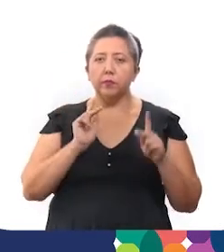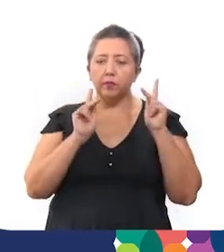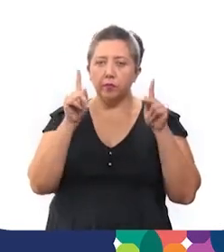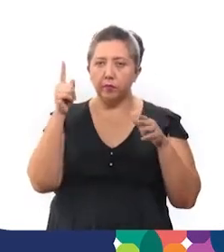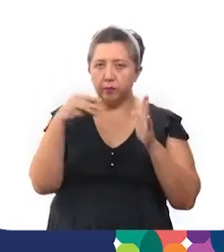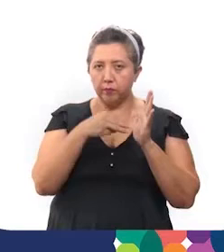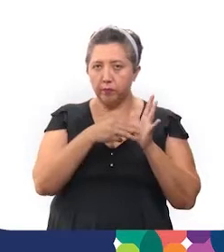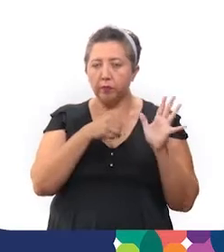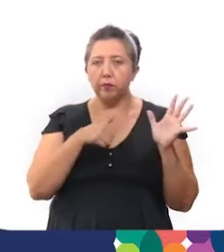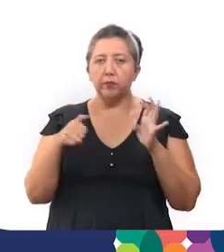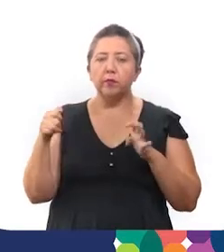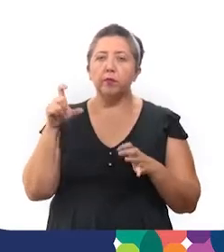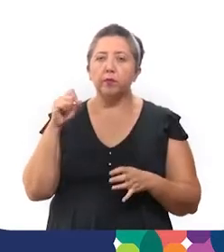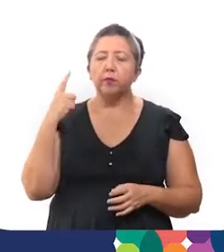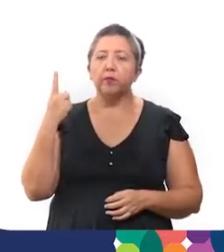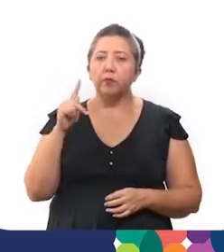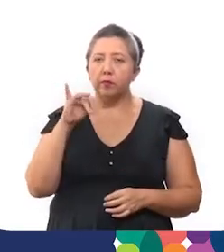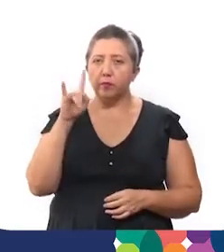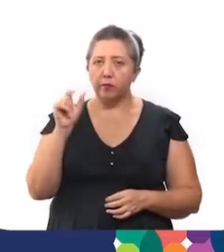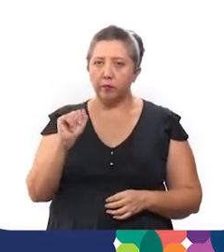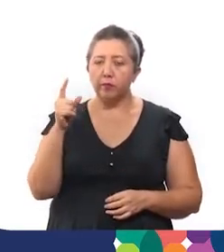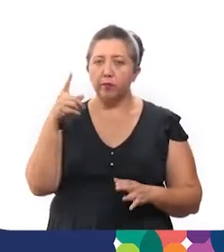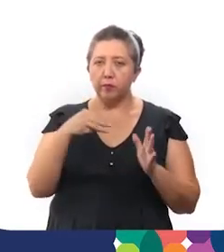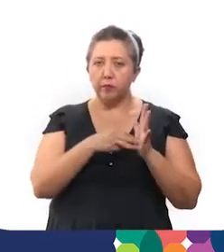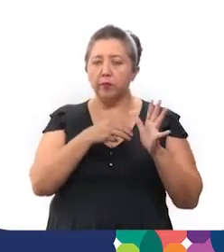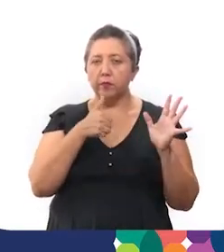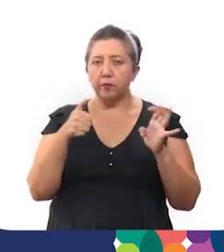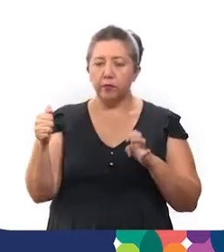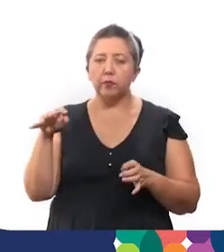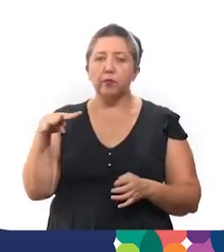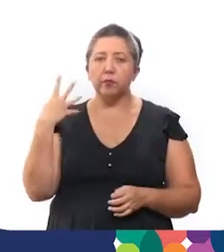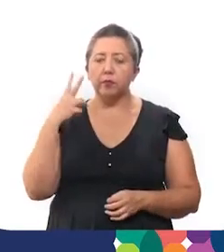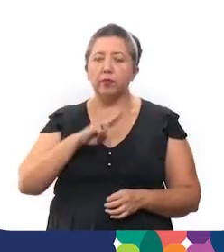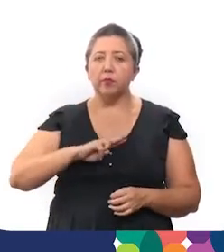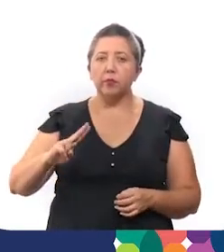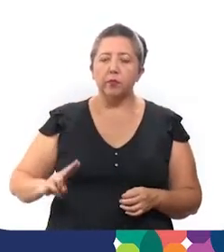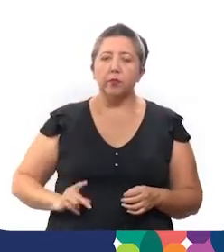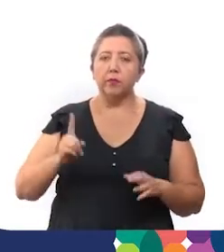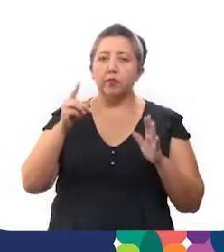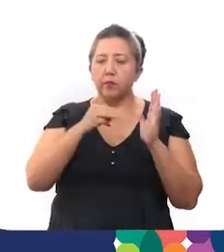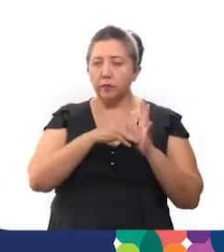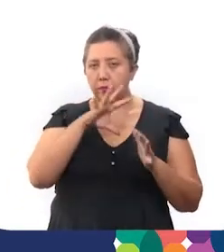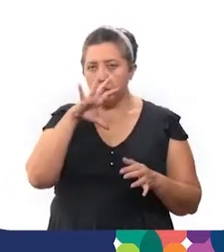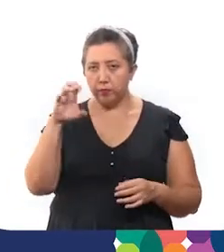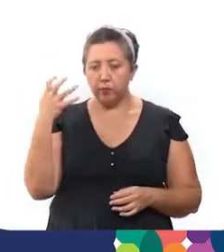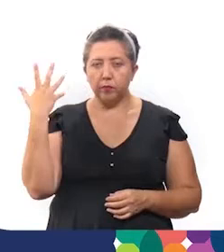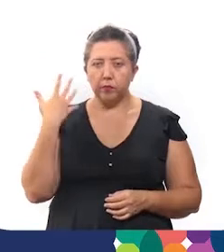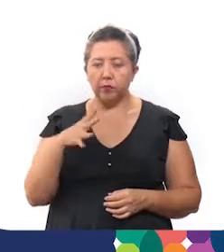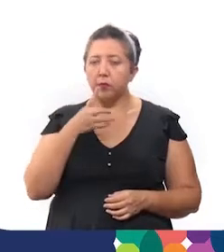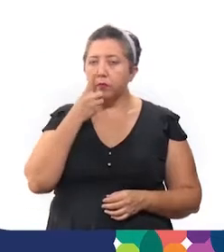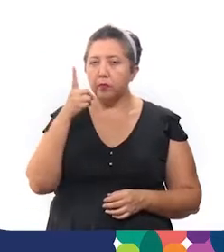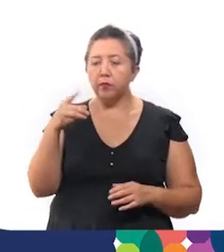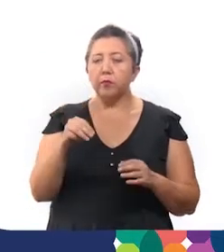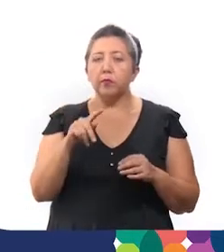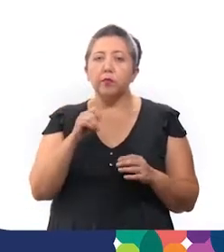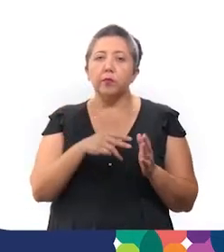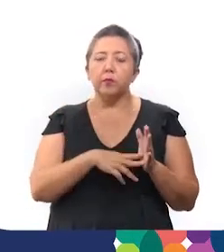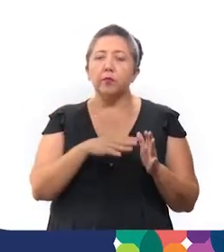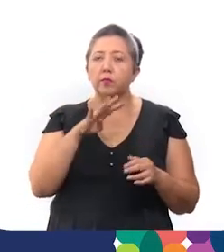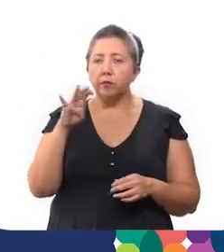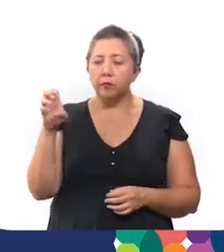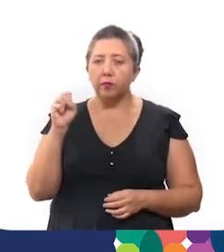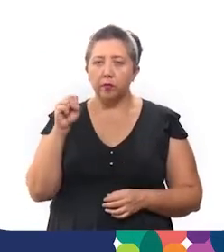Progreso 1.621, Tizimín 1.614, Humán 1.510, Ticul